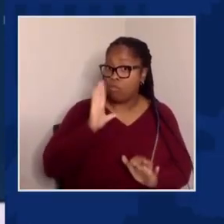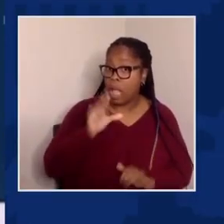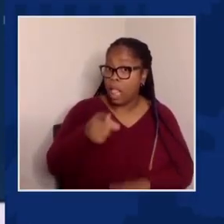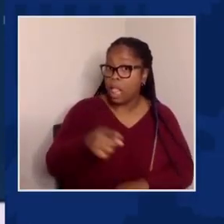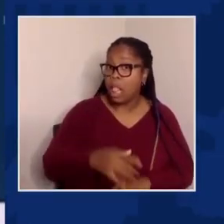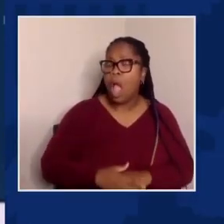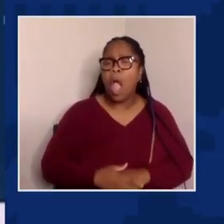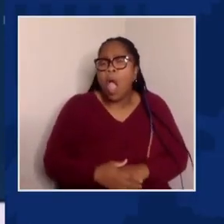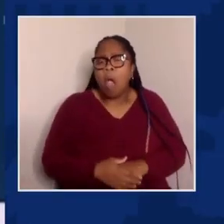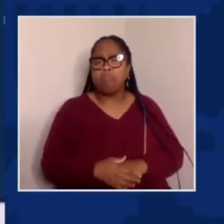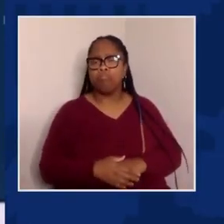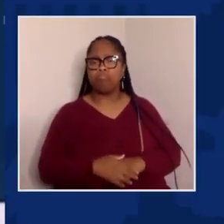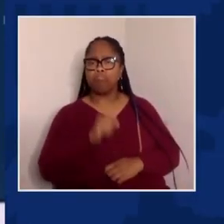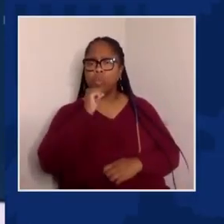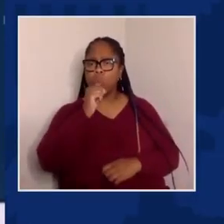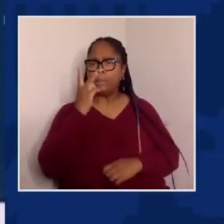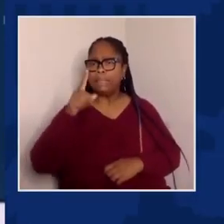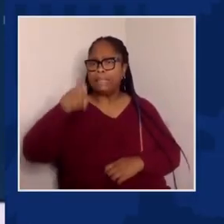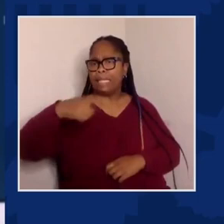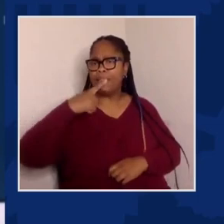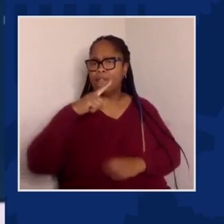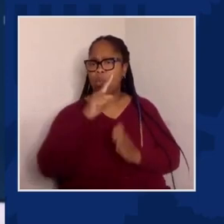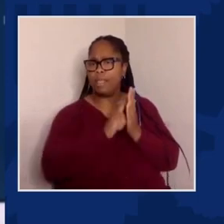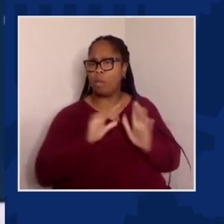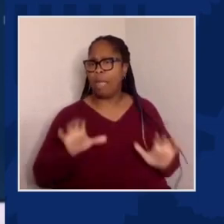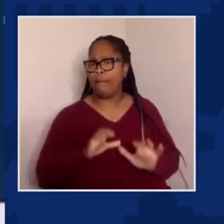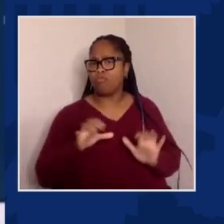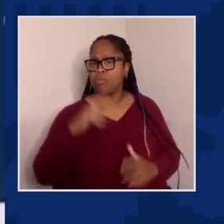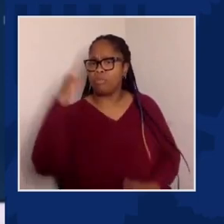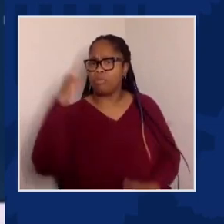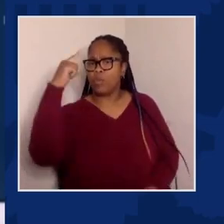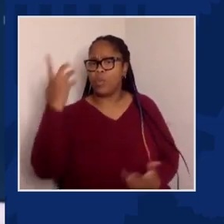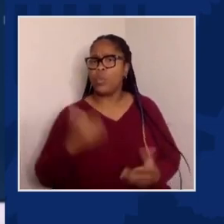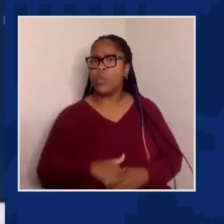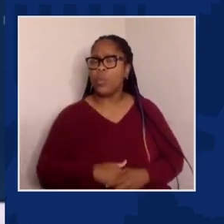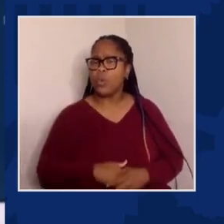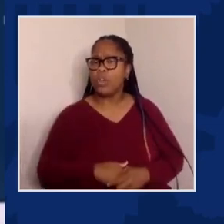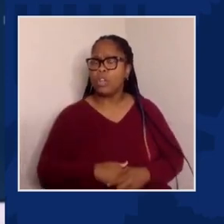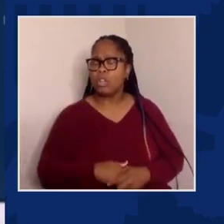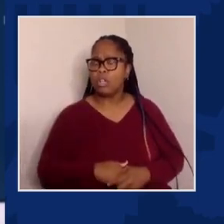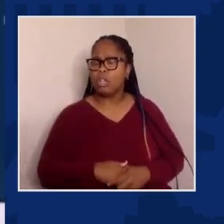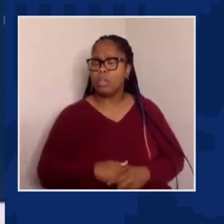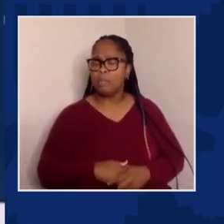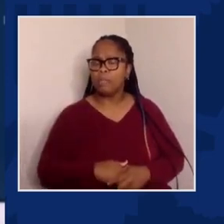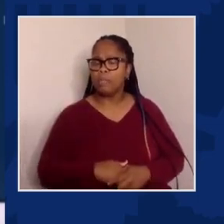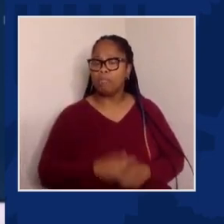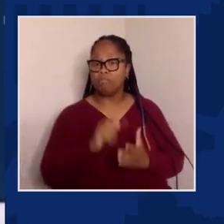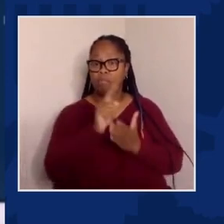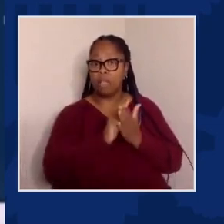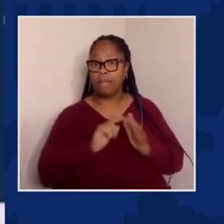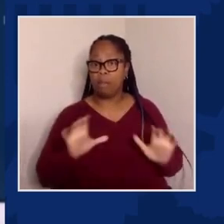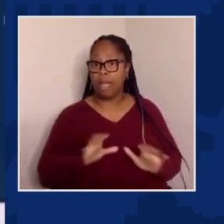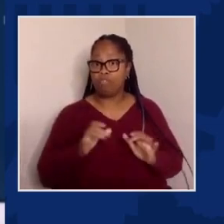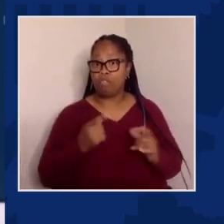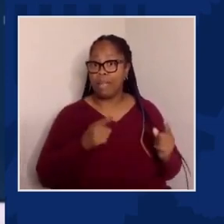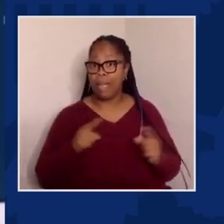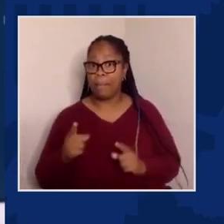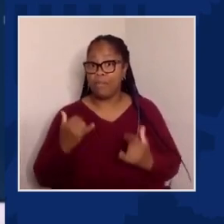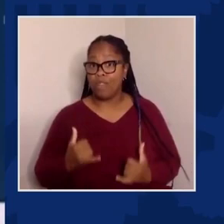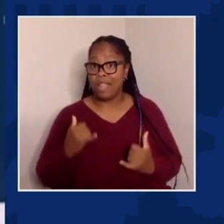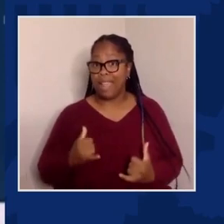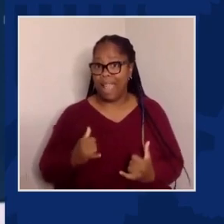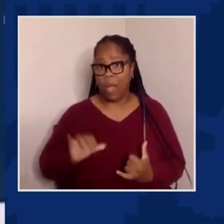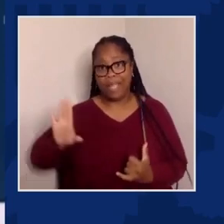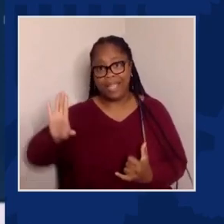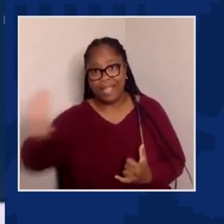no veo la necesidad de una medida legal francamente creo que el recurso legal es y ustedes han visto cómo se desarrollan en las acciones que